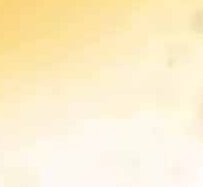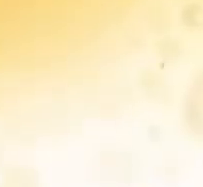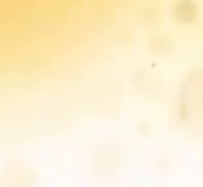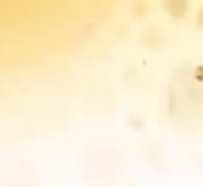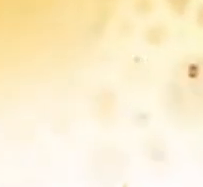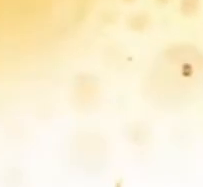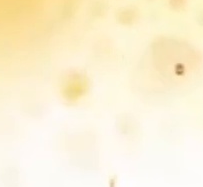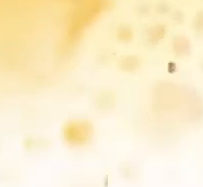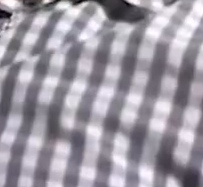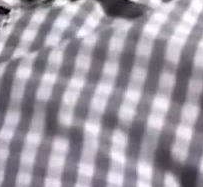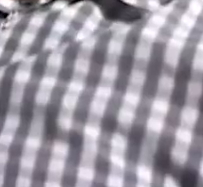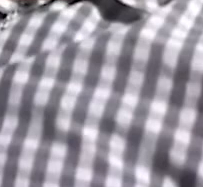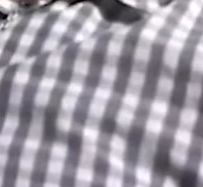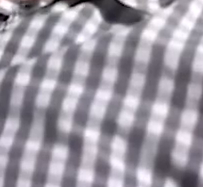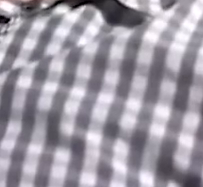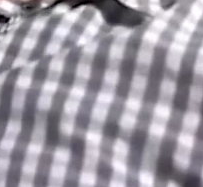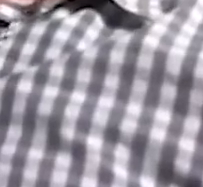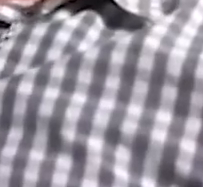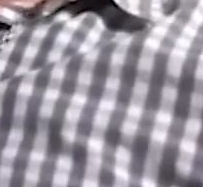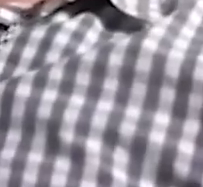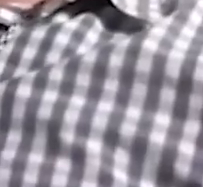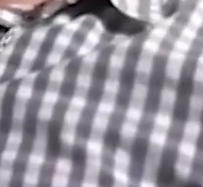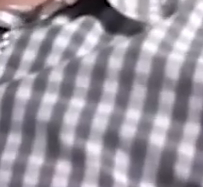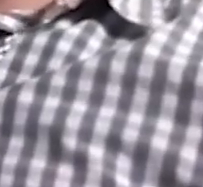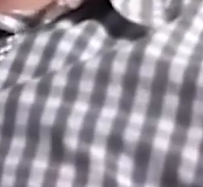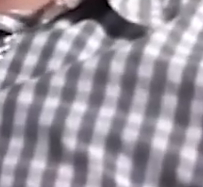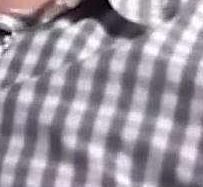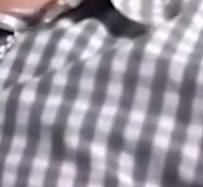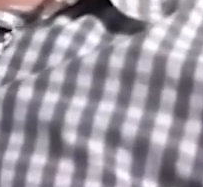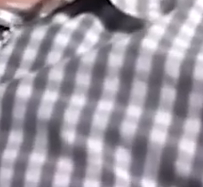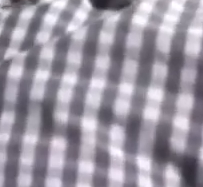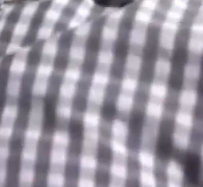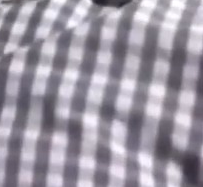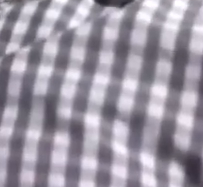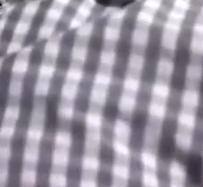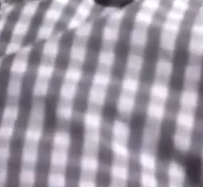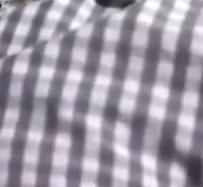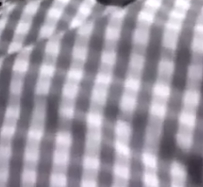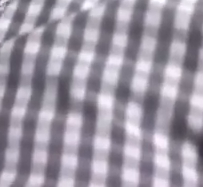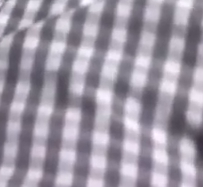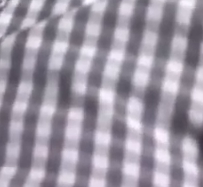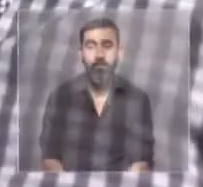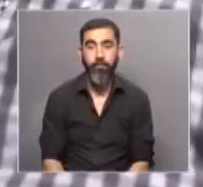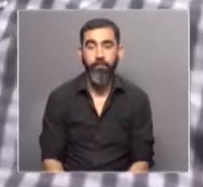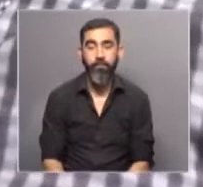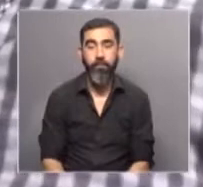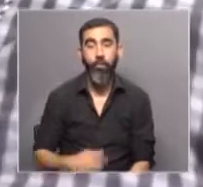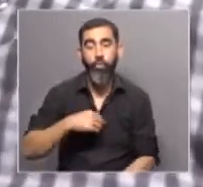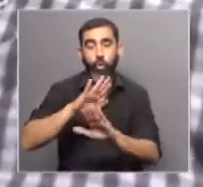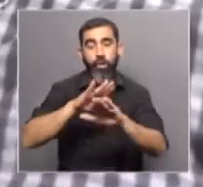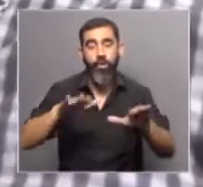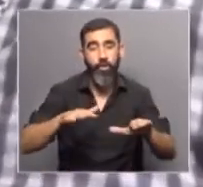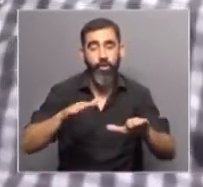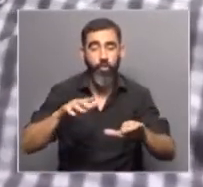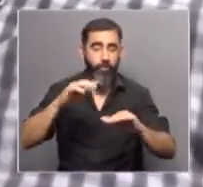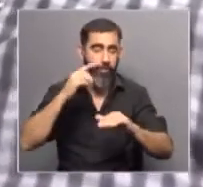Hola, mi nombre es Juan Pablo Tosar, yo soy Clementina y Juan Francisco. Quería comentarles que cuando era niño, un poco más